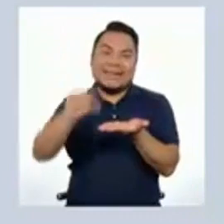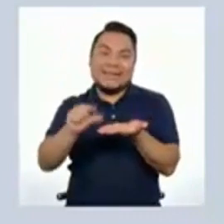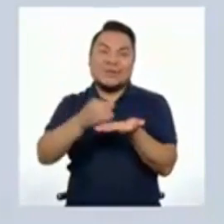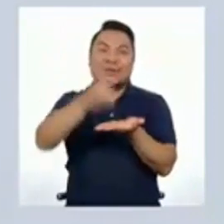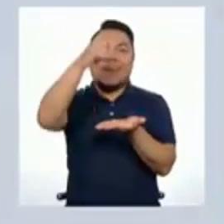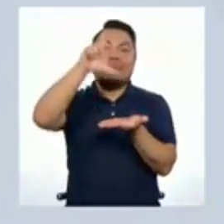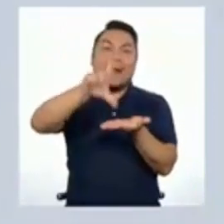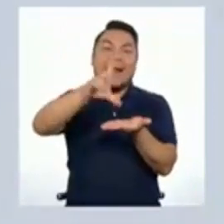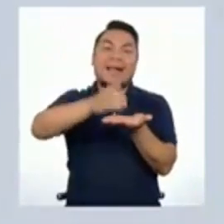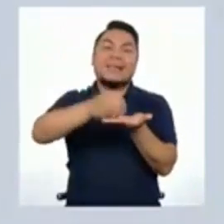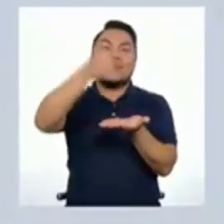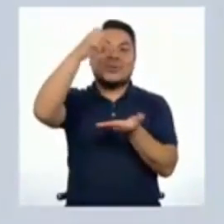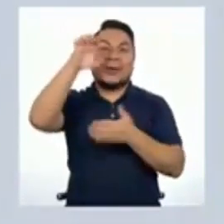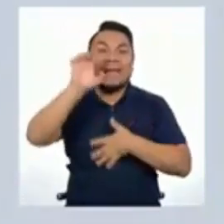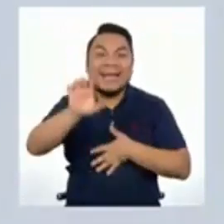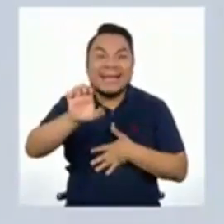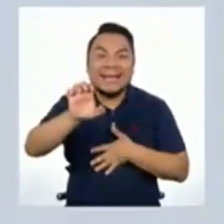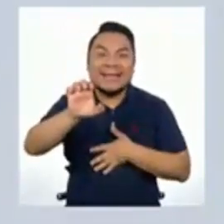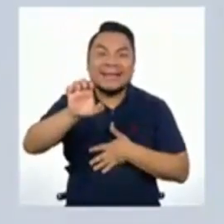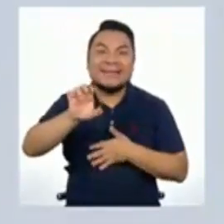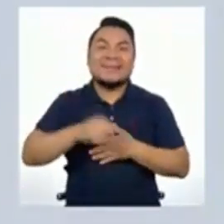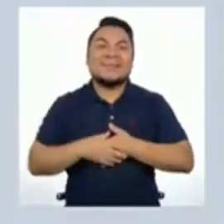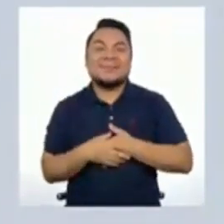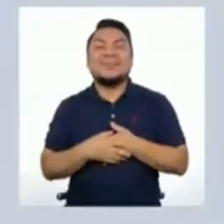palo, palito, palo,